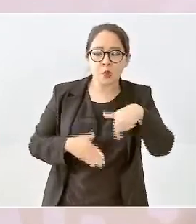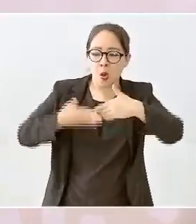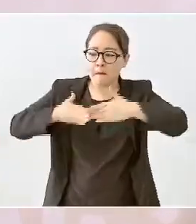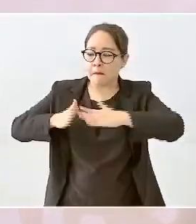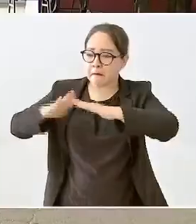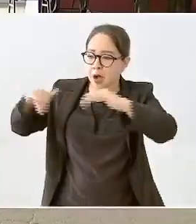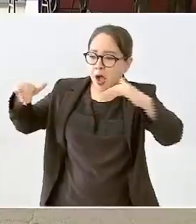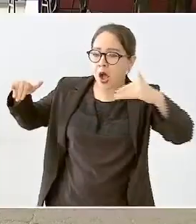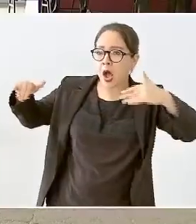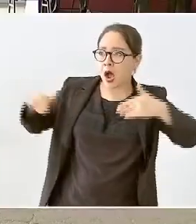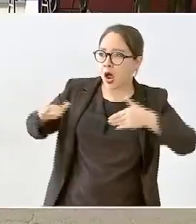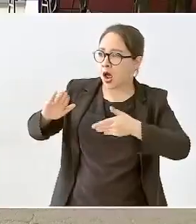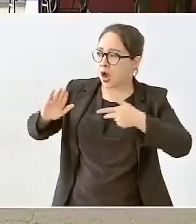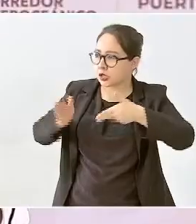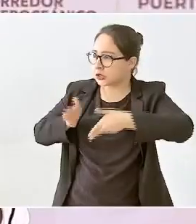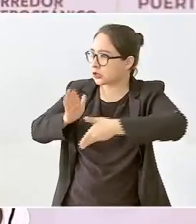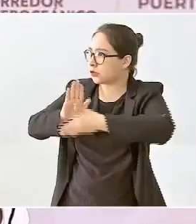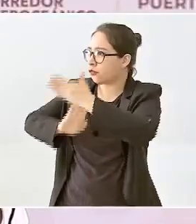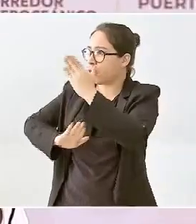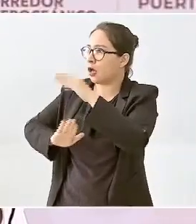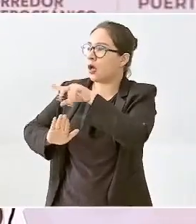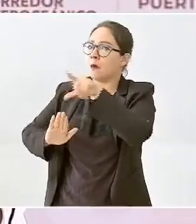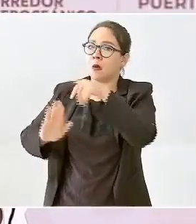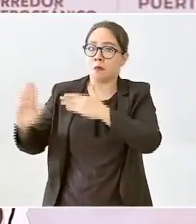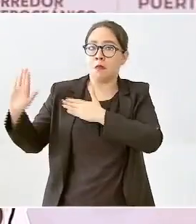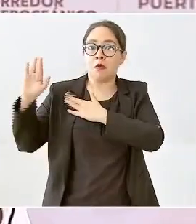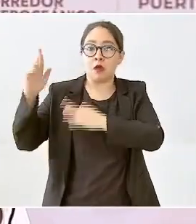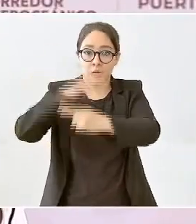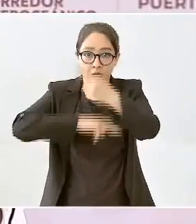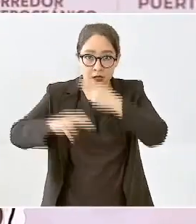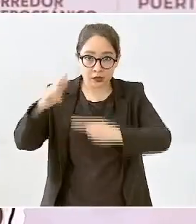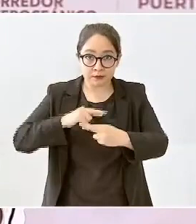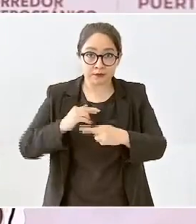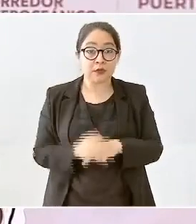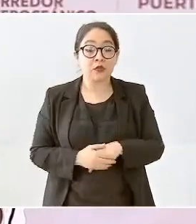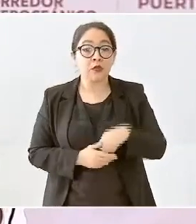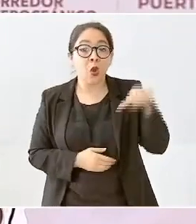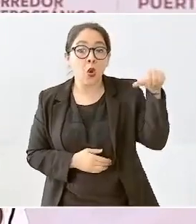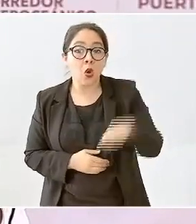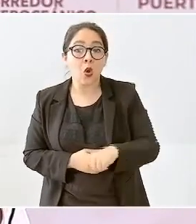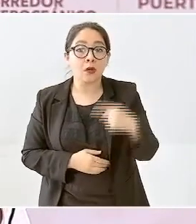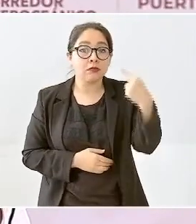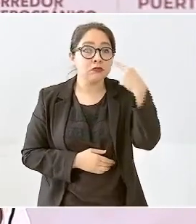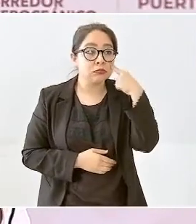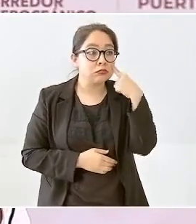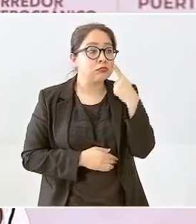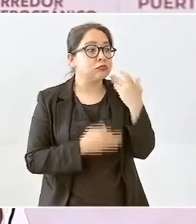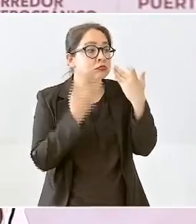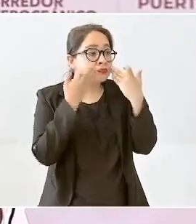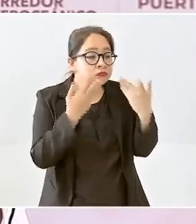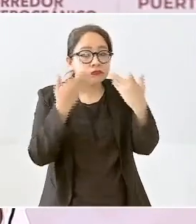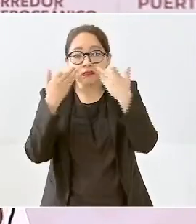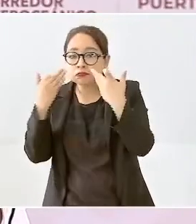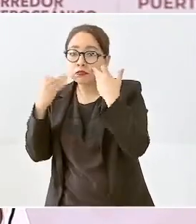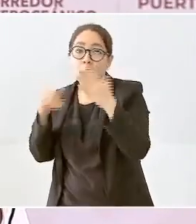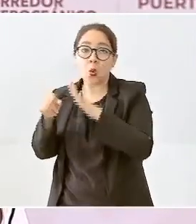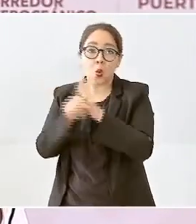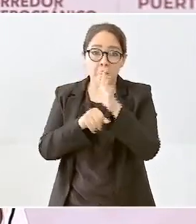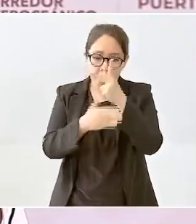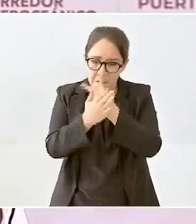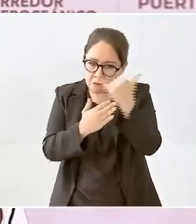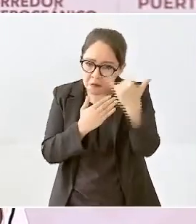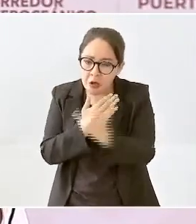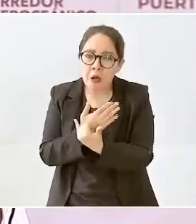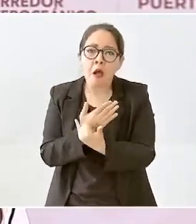con la promesa de volver. Hoy, señor presidente, estamos regresando con resultados y un proyecto